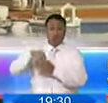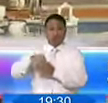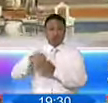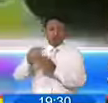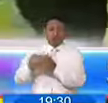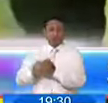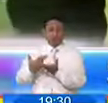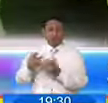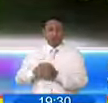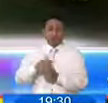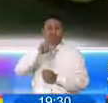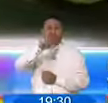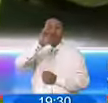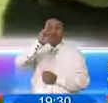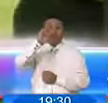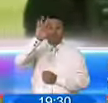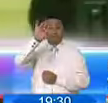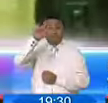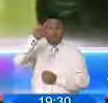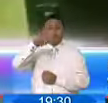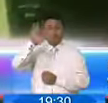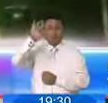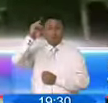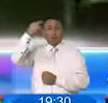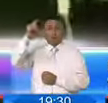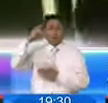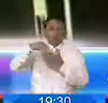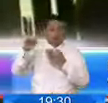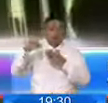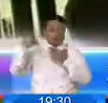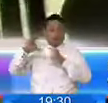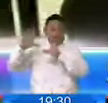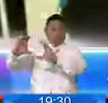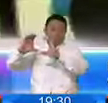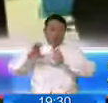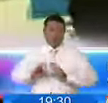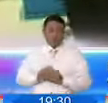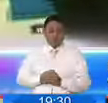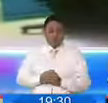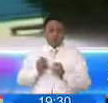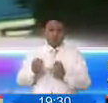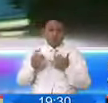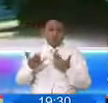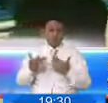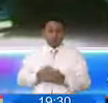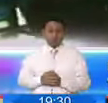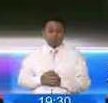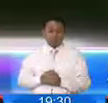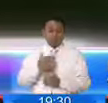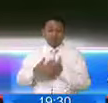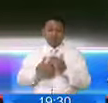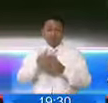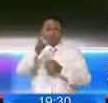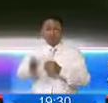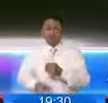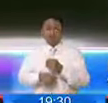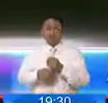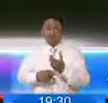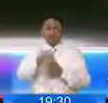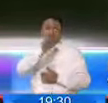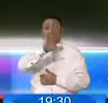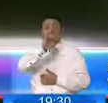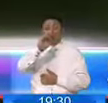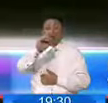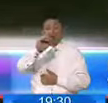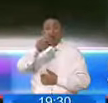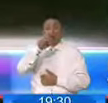por un monto de 360 y 8,8 millones de dólares y que se espera concretar una operación adicional por 500